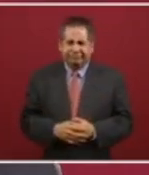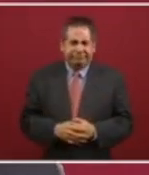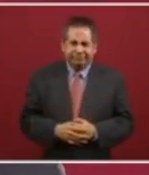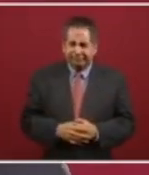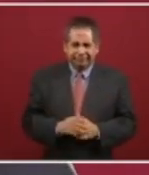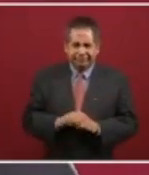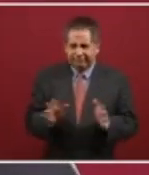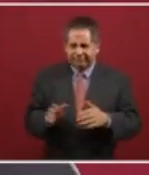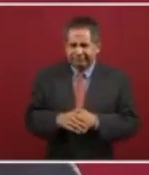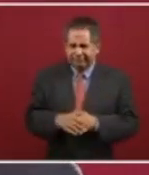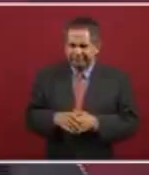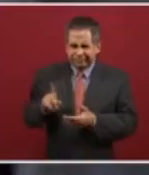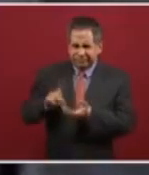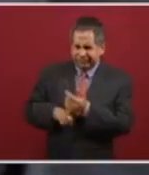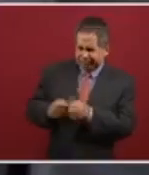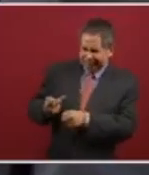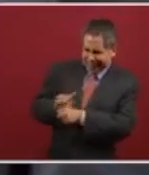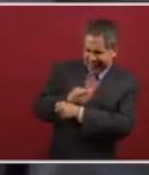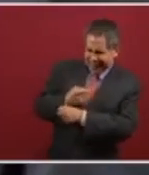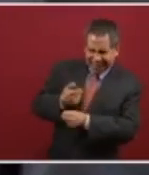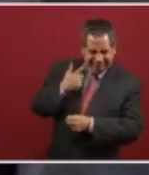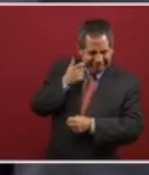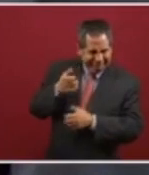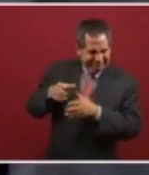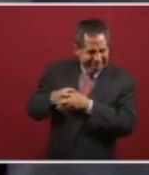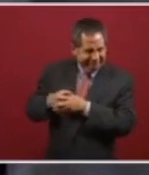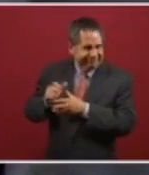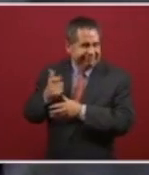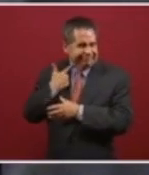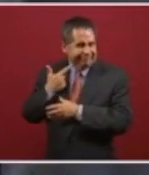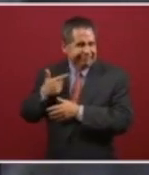no sé qué les pasa.